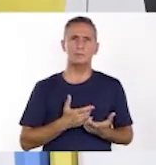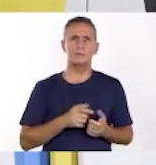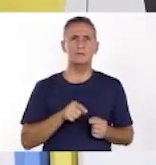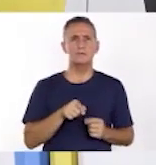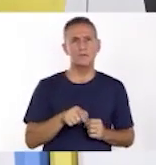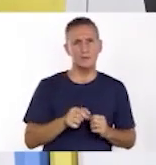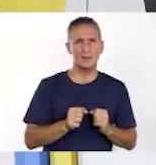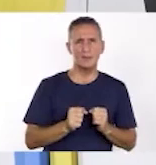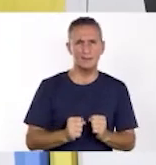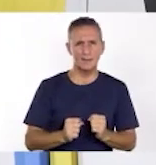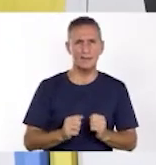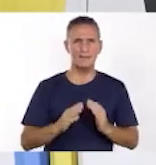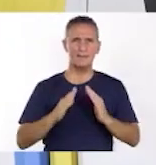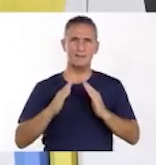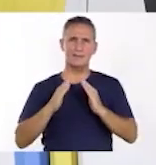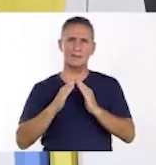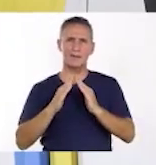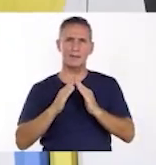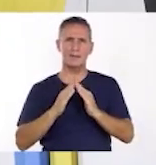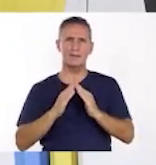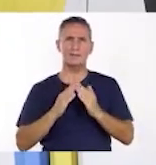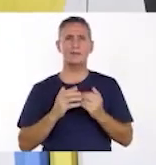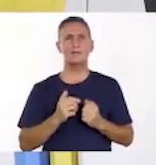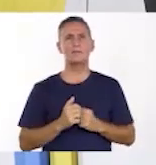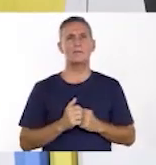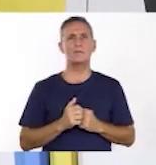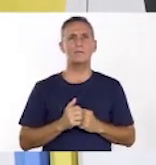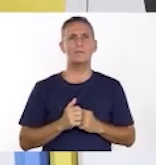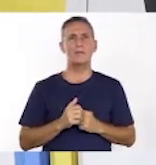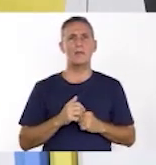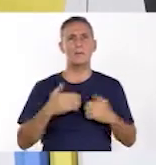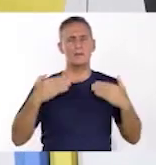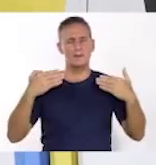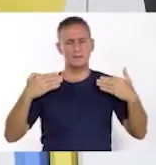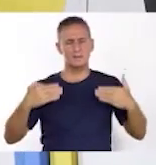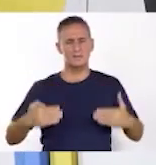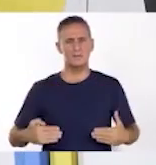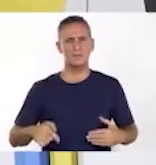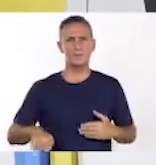Quédese en casa para